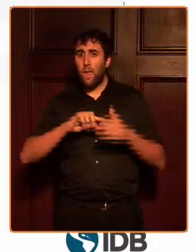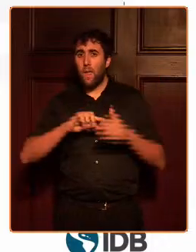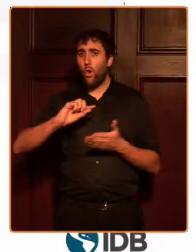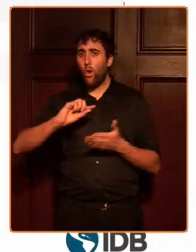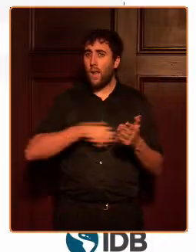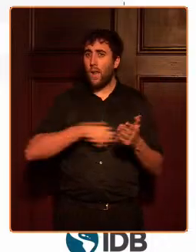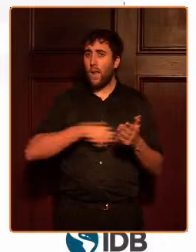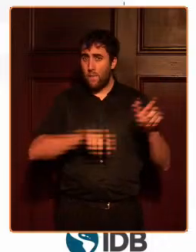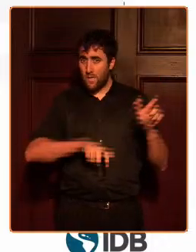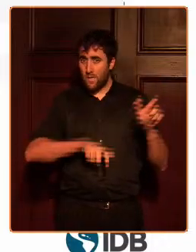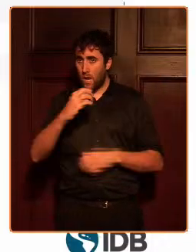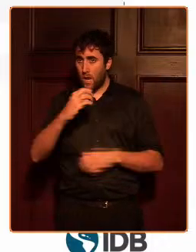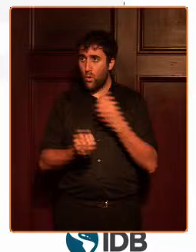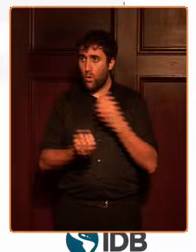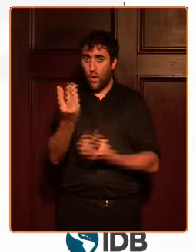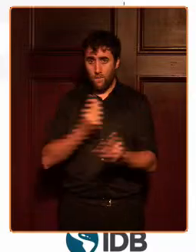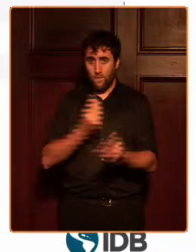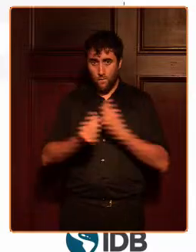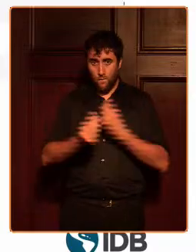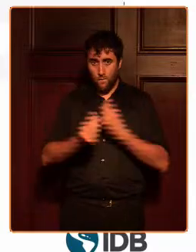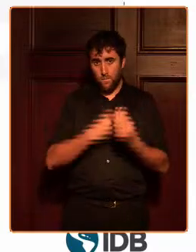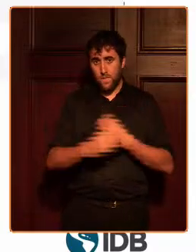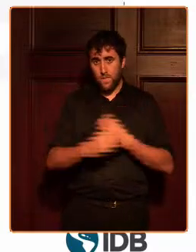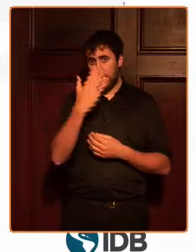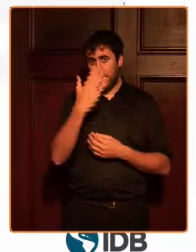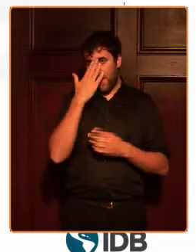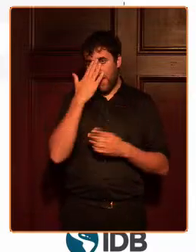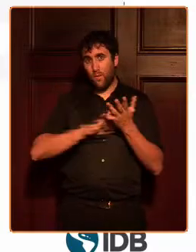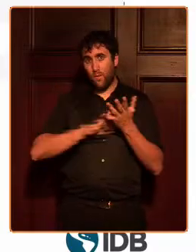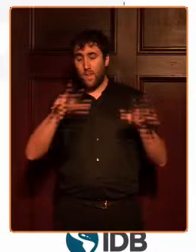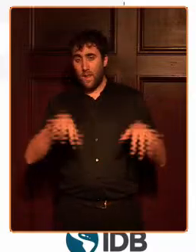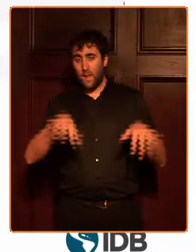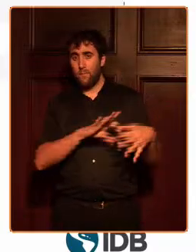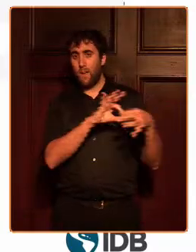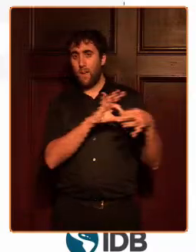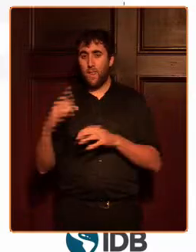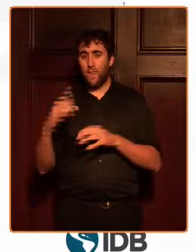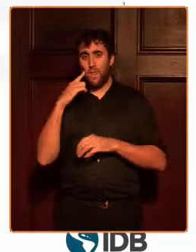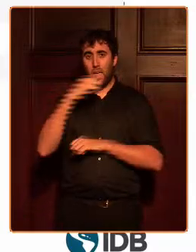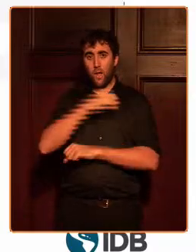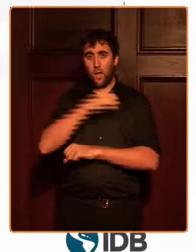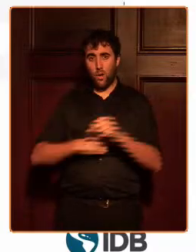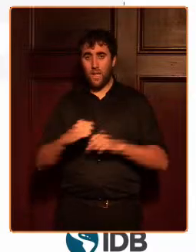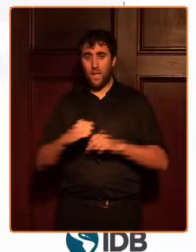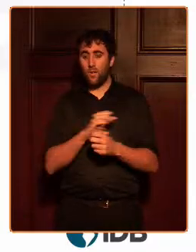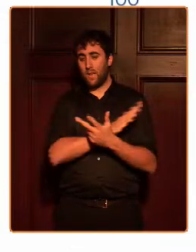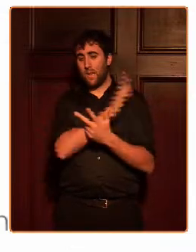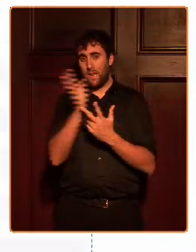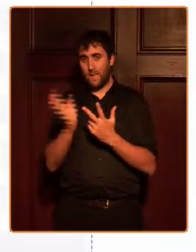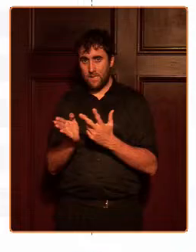gente nueva que esté más alineada con esas nuevas necesidades de negocio. Esas son las 3